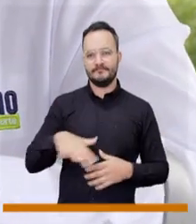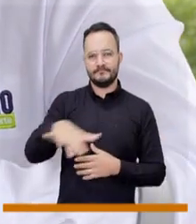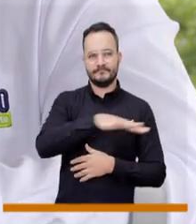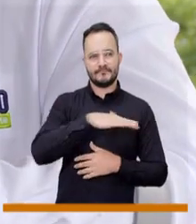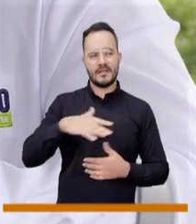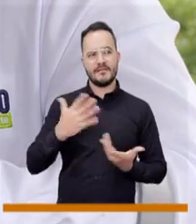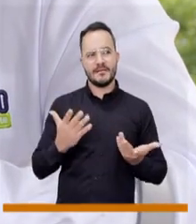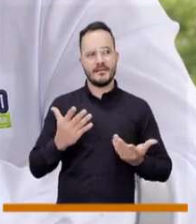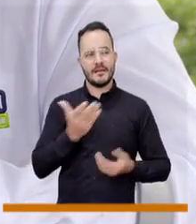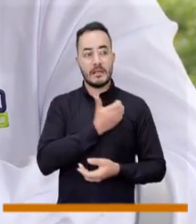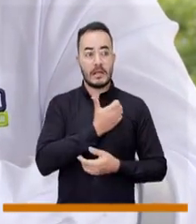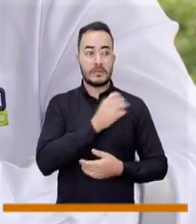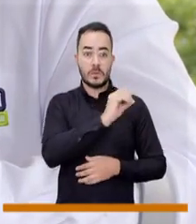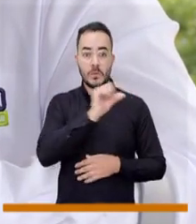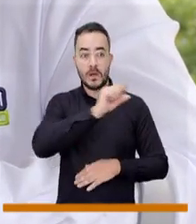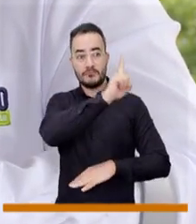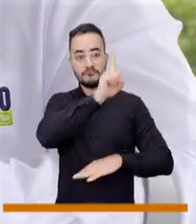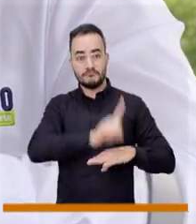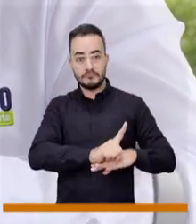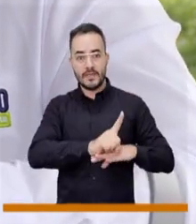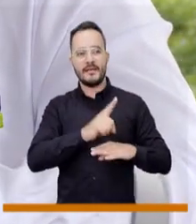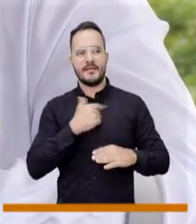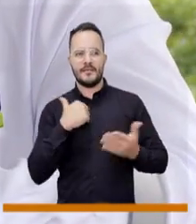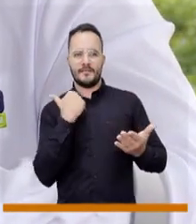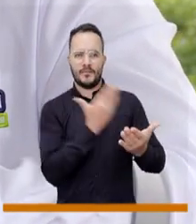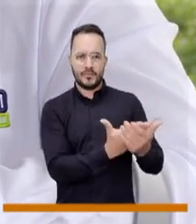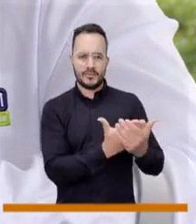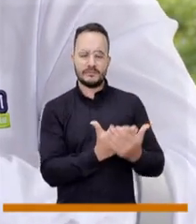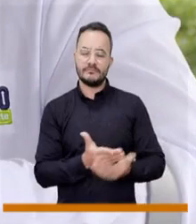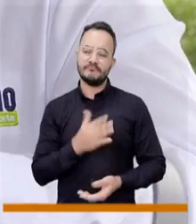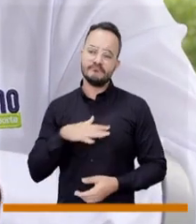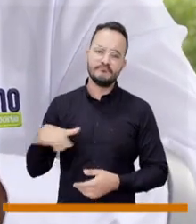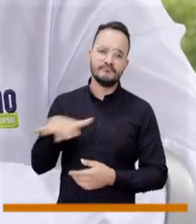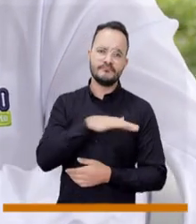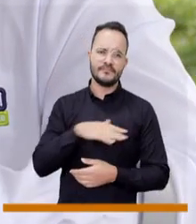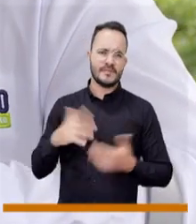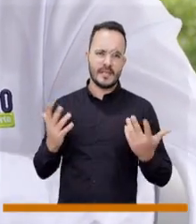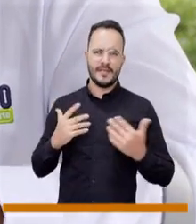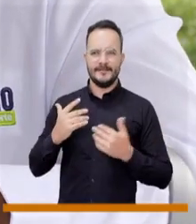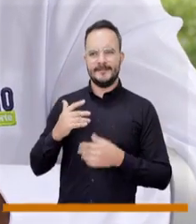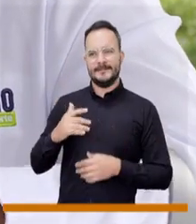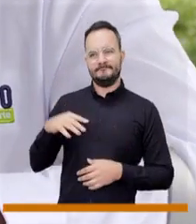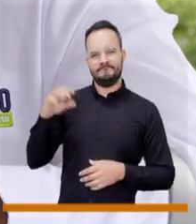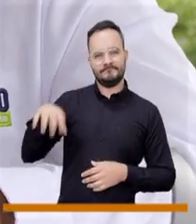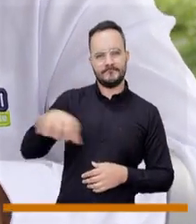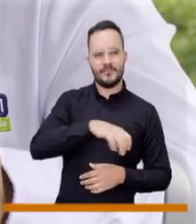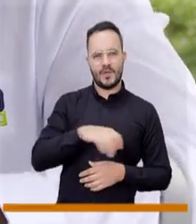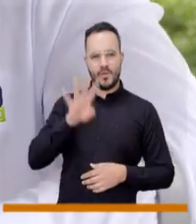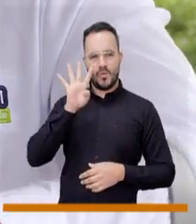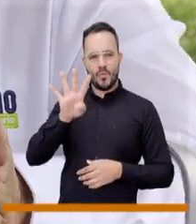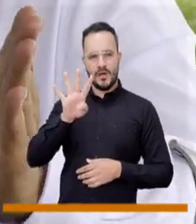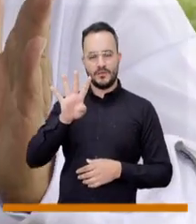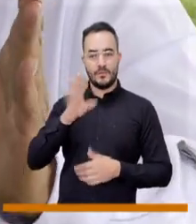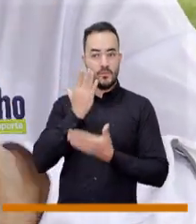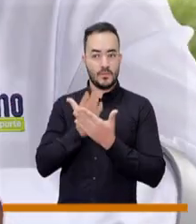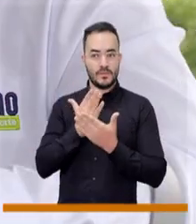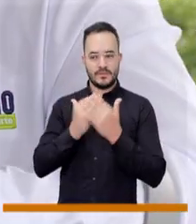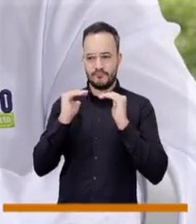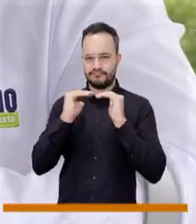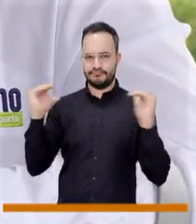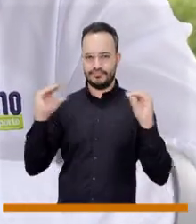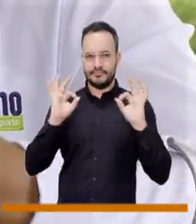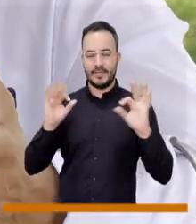alcalde o alcaldesa de Medellín que al menos desarrolle 4 infraestructuras